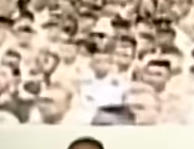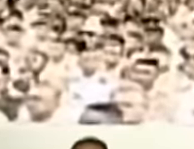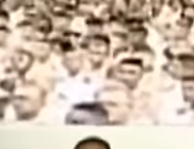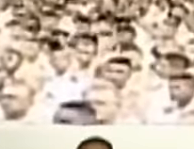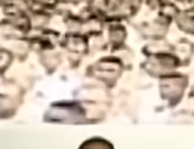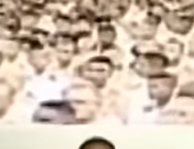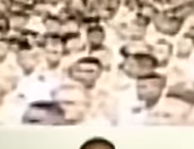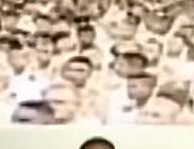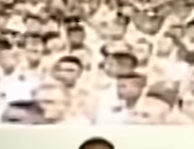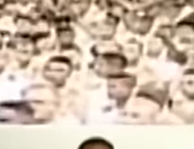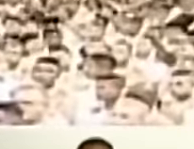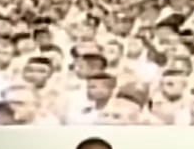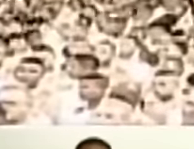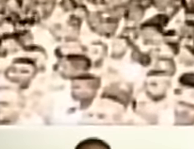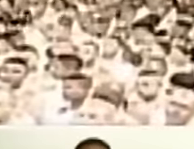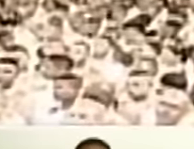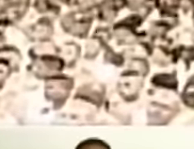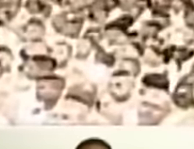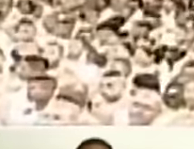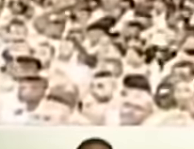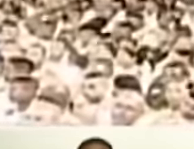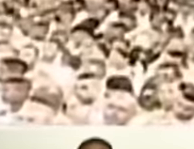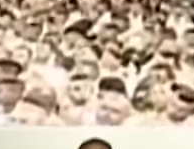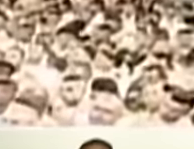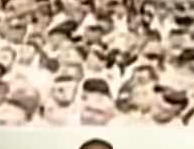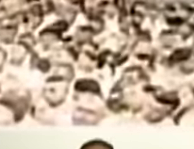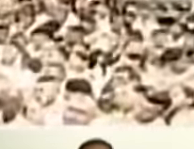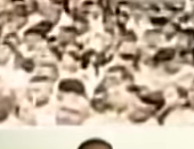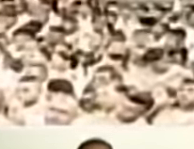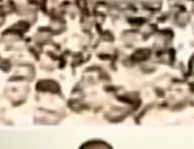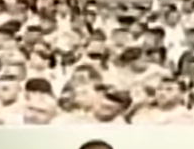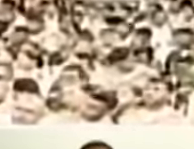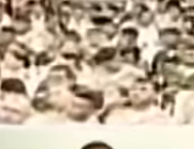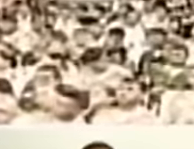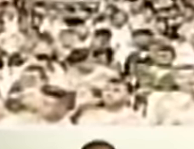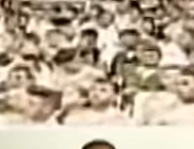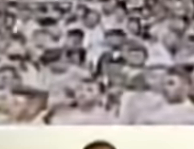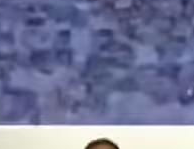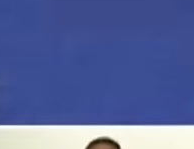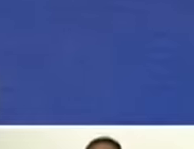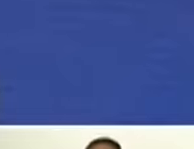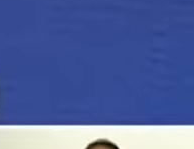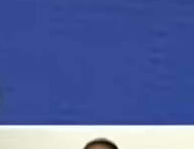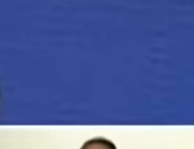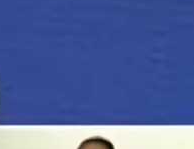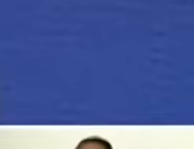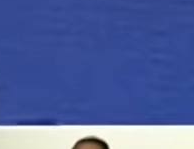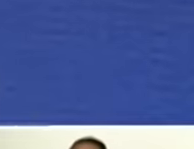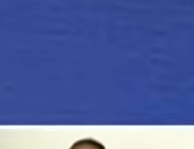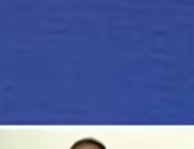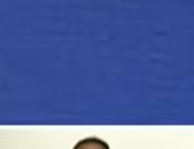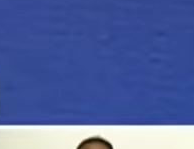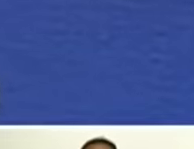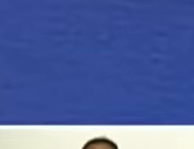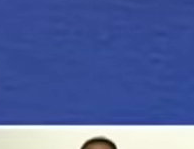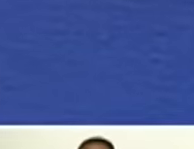optó por el mecanismo de los buenos oficios. Y ese mecanismo de los buenos oficios